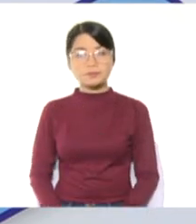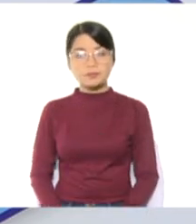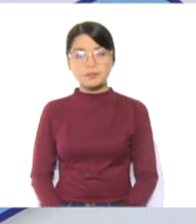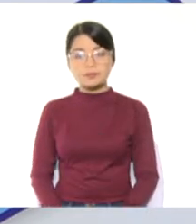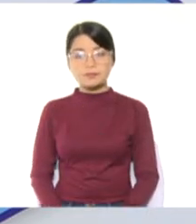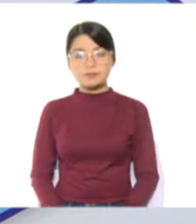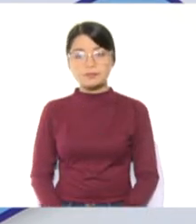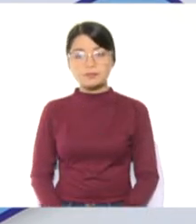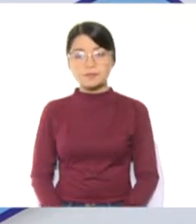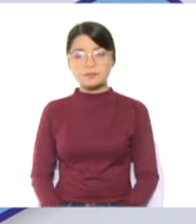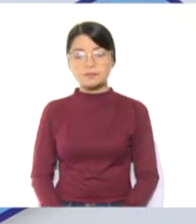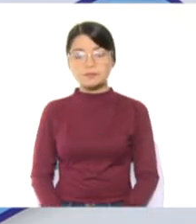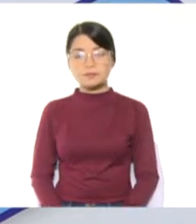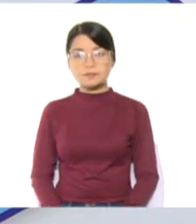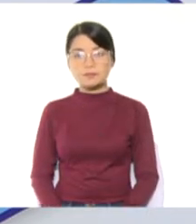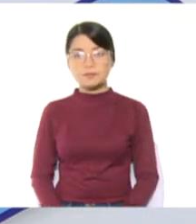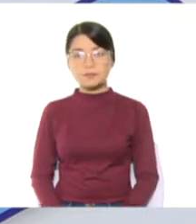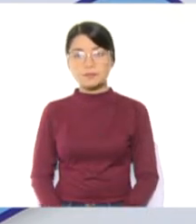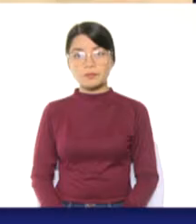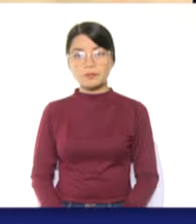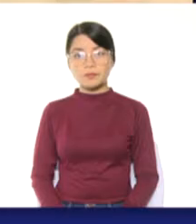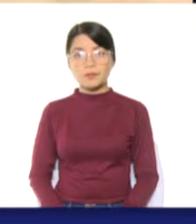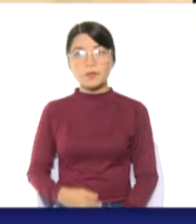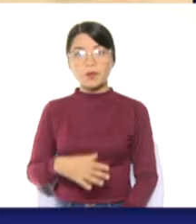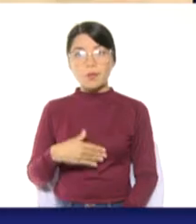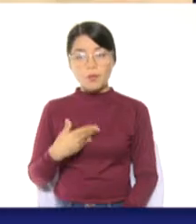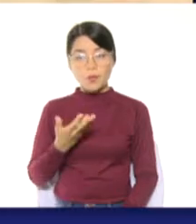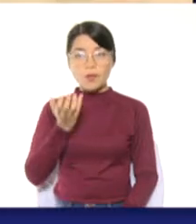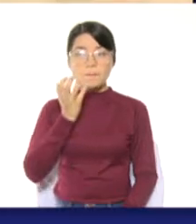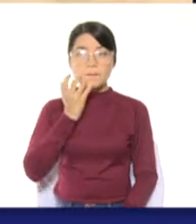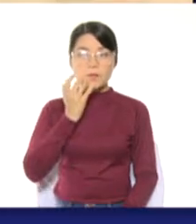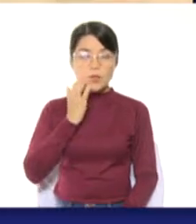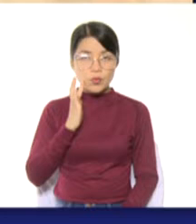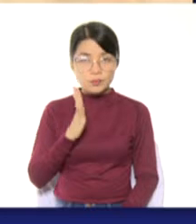con estas 3 capacidades físicas que van a observar. Por ejemplo,